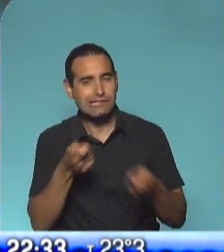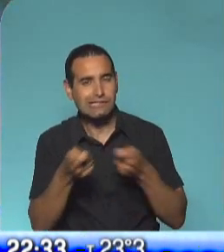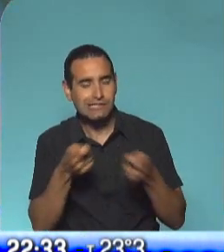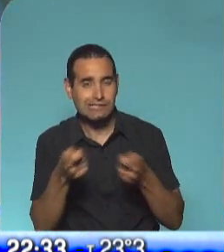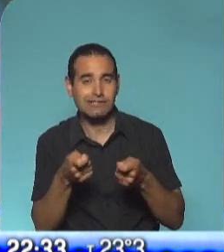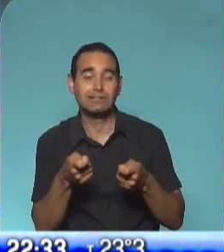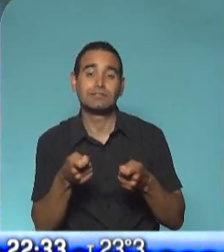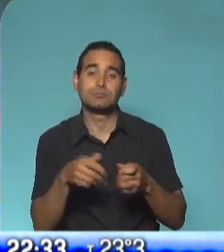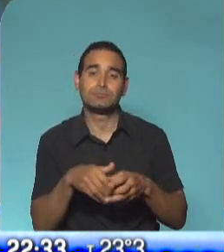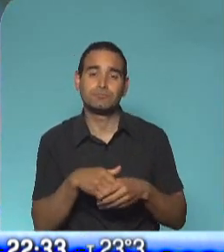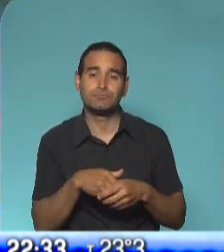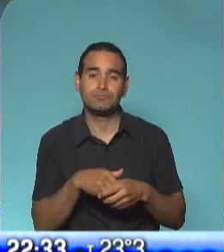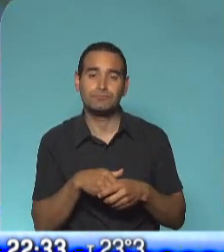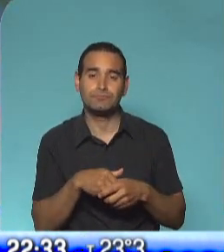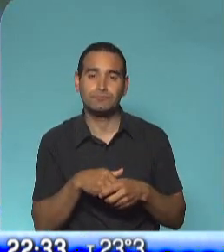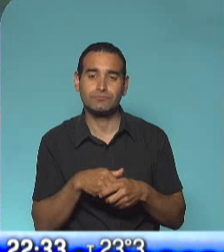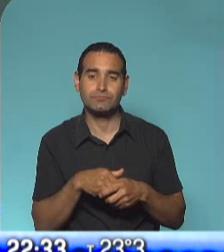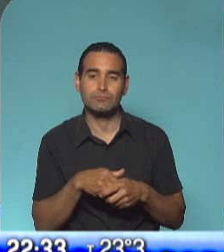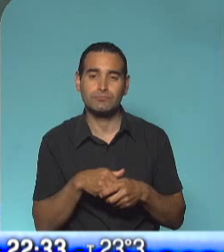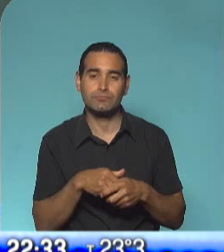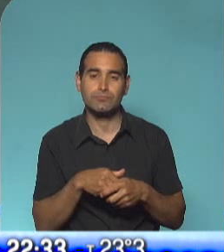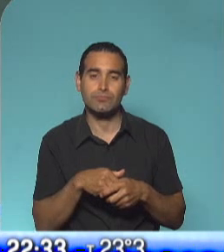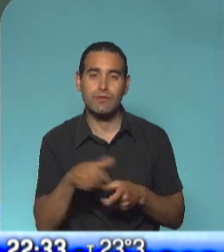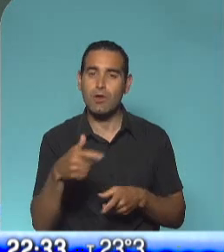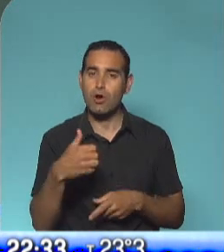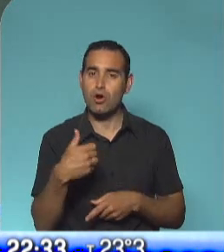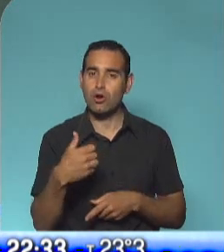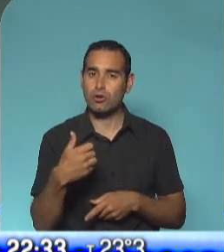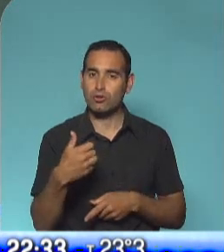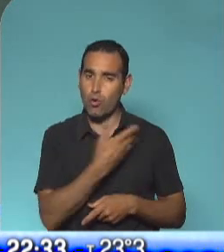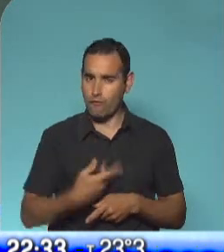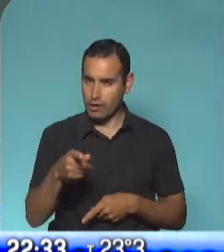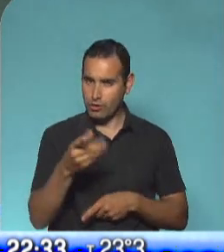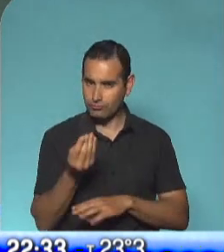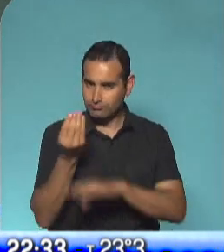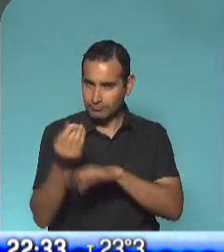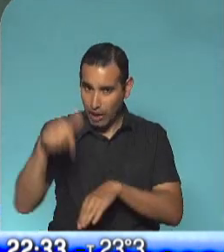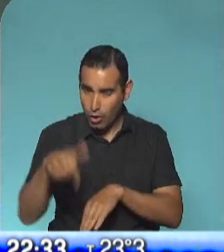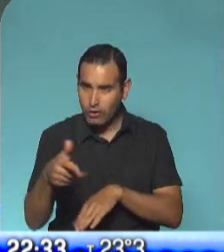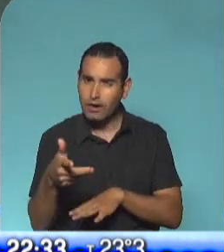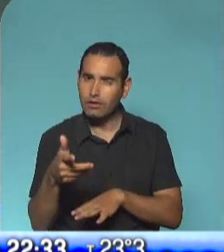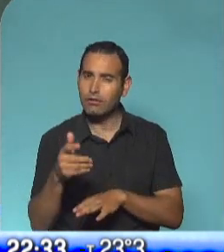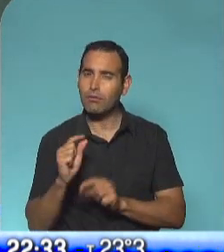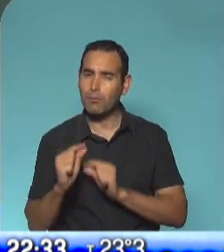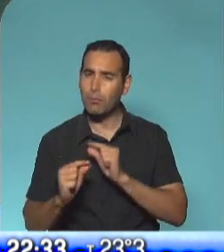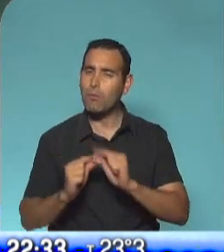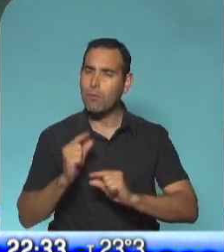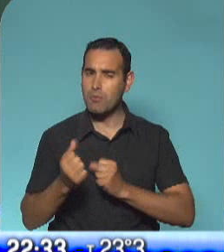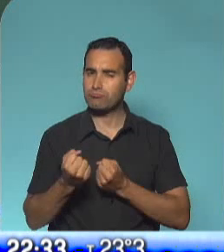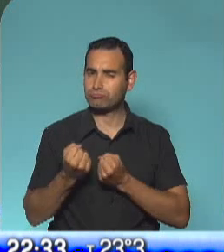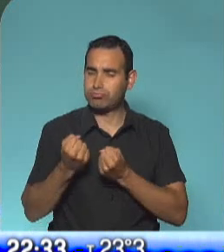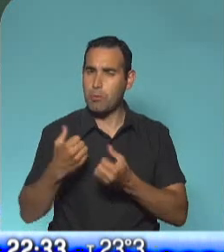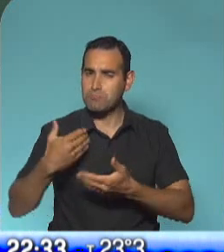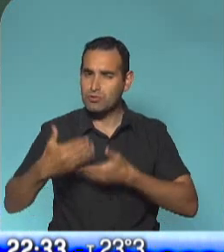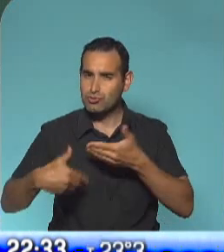golpe de Estado, pero que hábilmente se ha ido entre comillas, legitimando un proceso